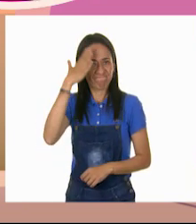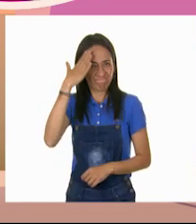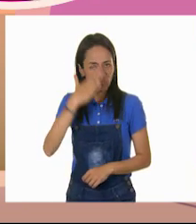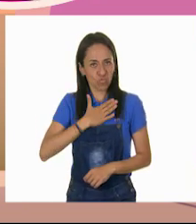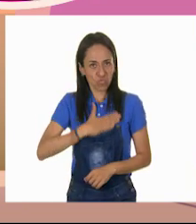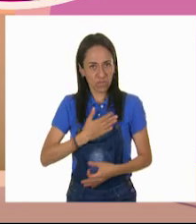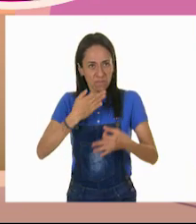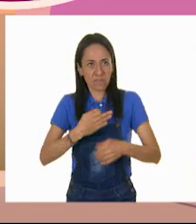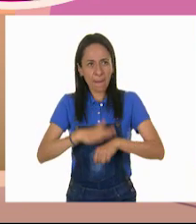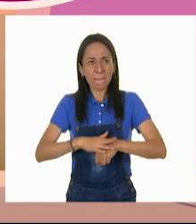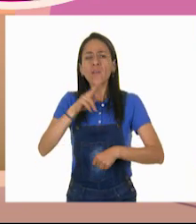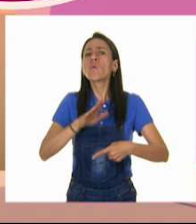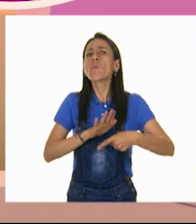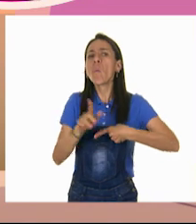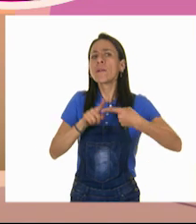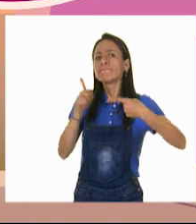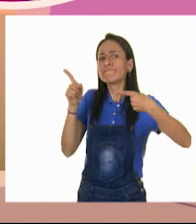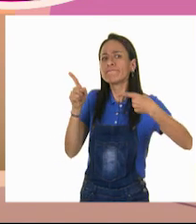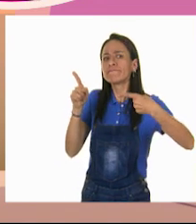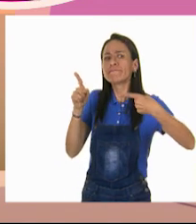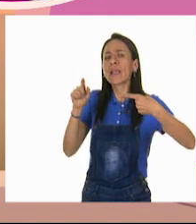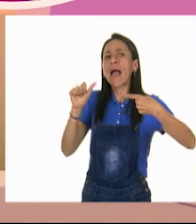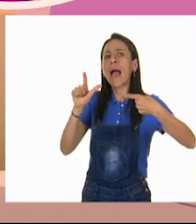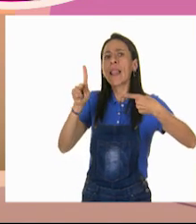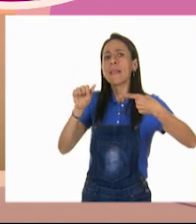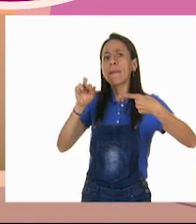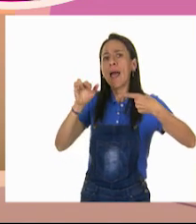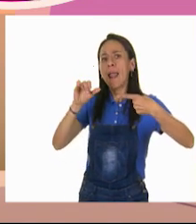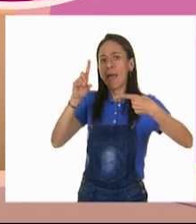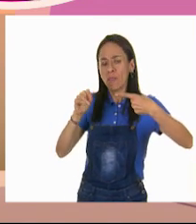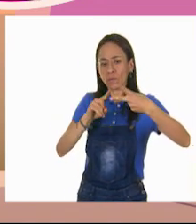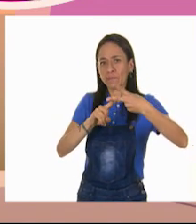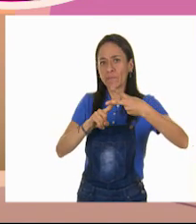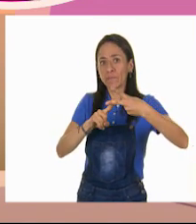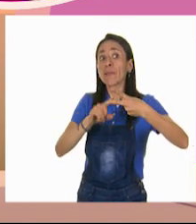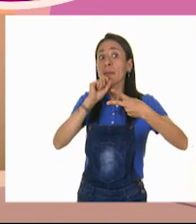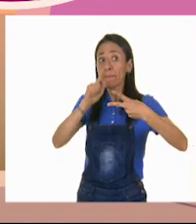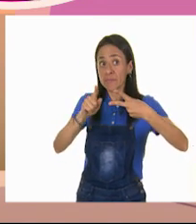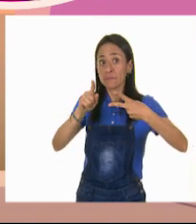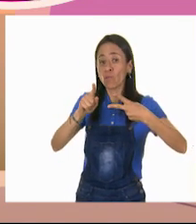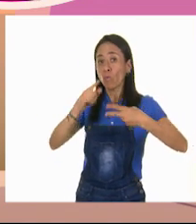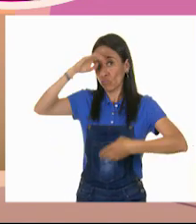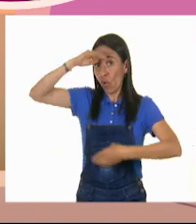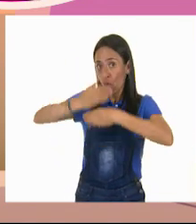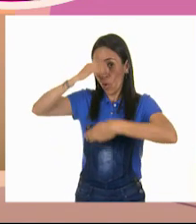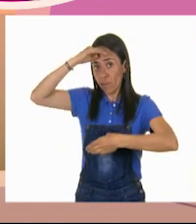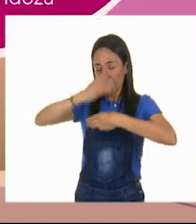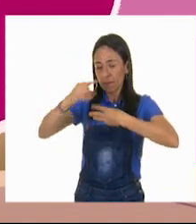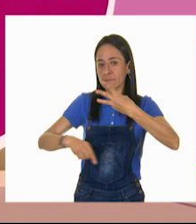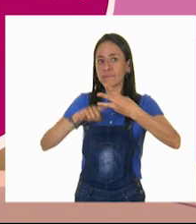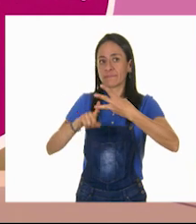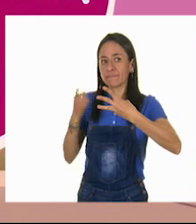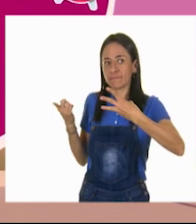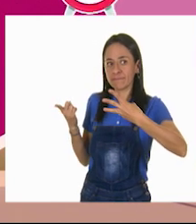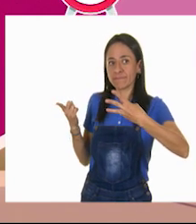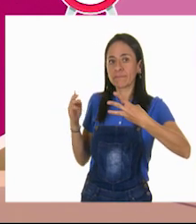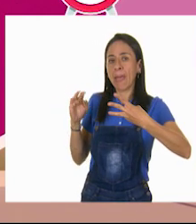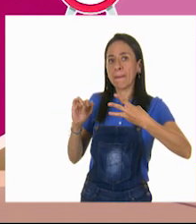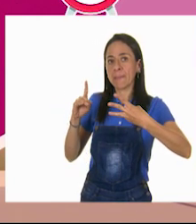pedro de alvarado de hernán cortés y antonio de mendoza